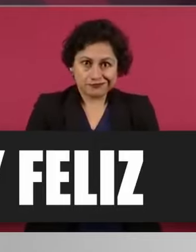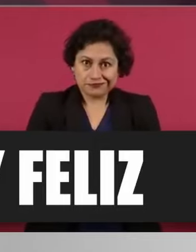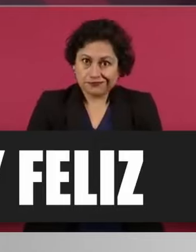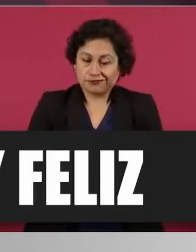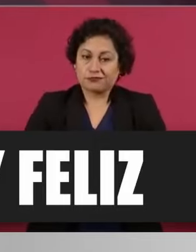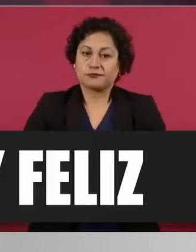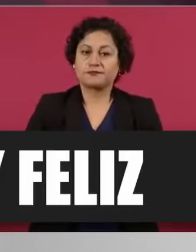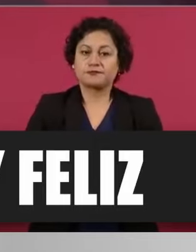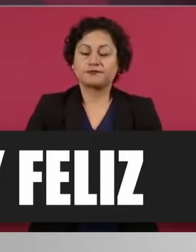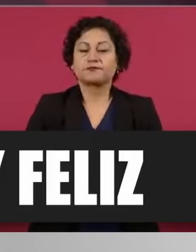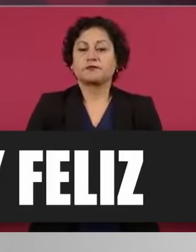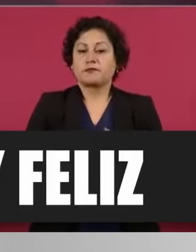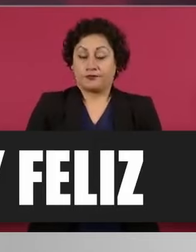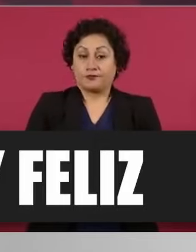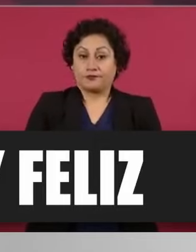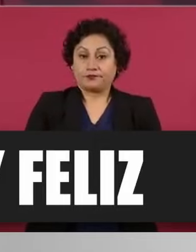hay una propuesta